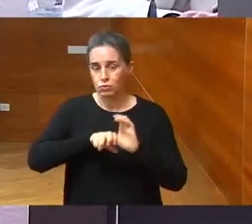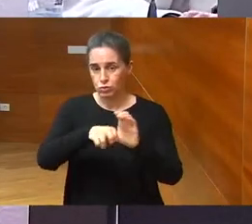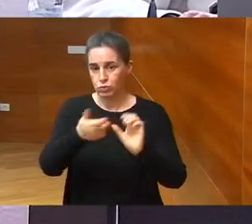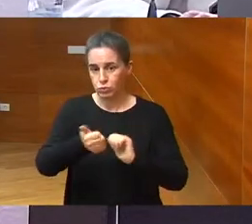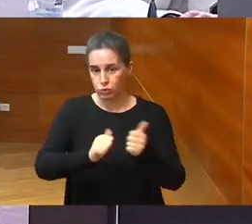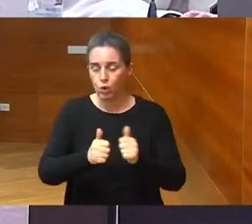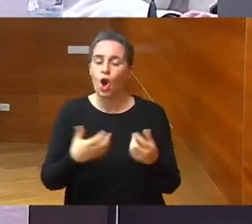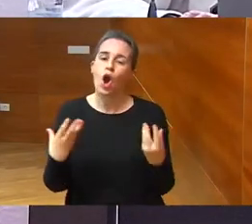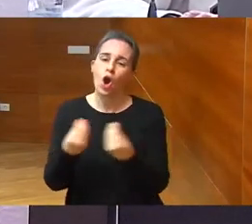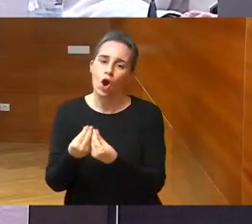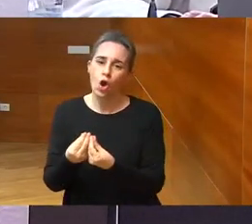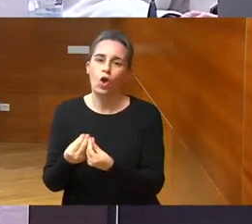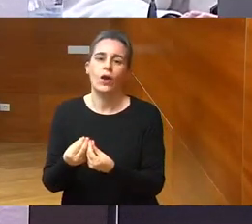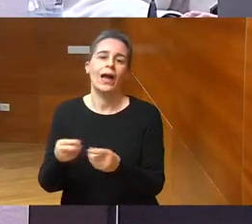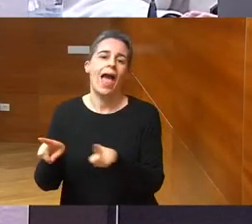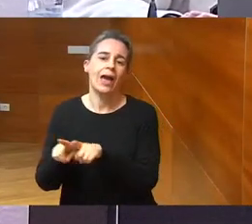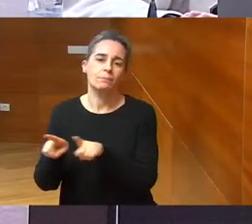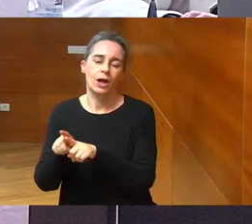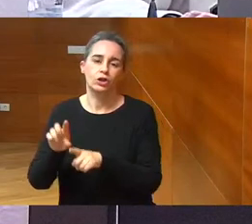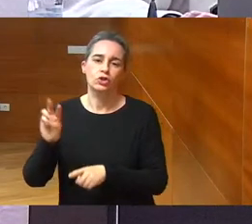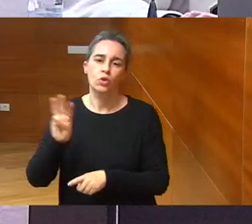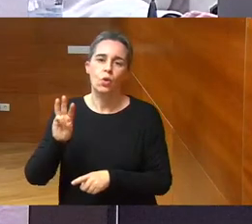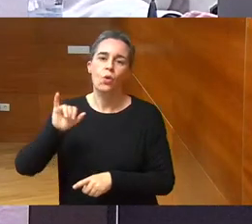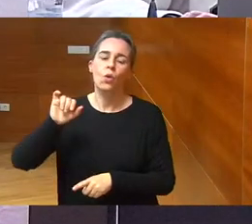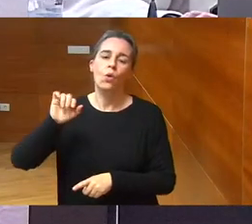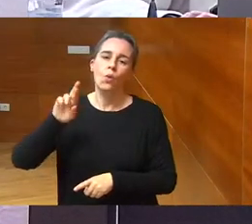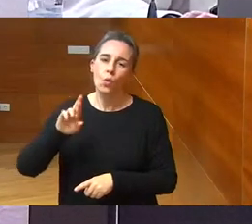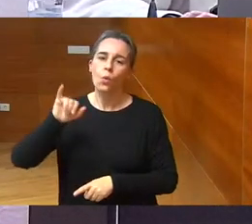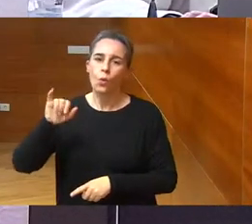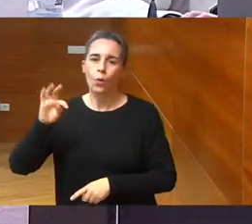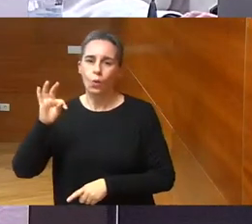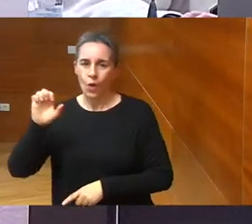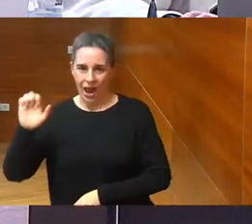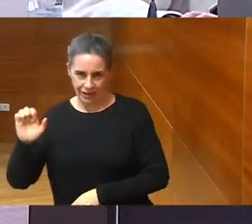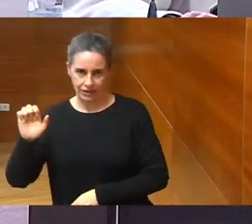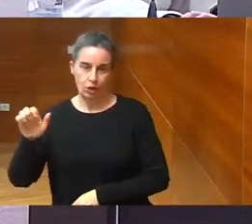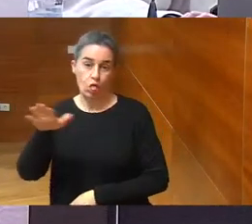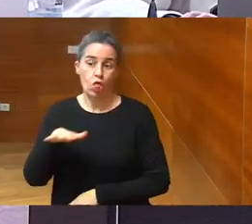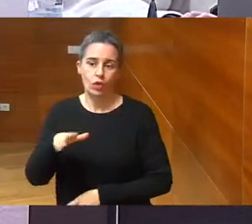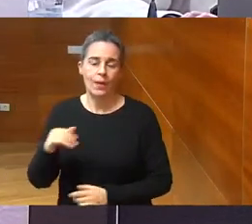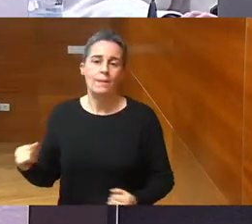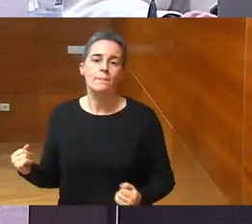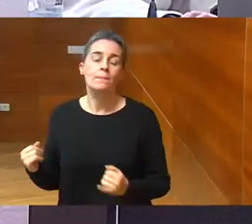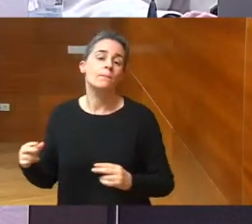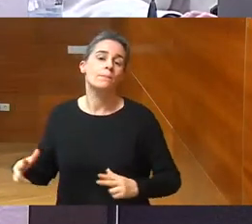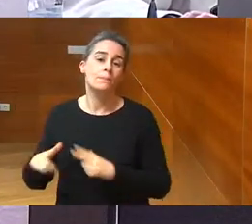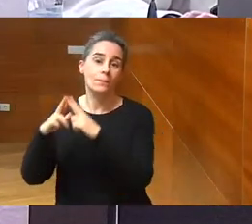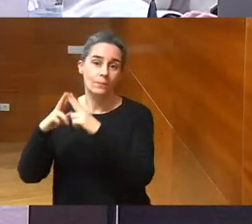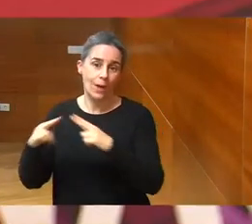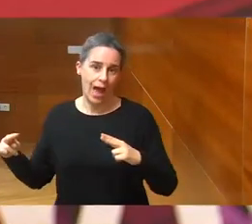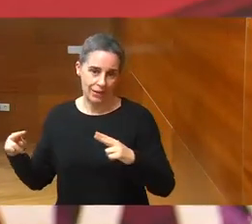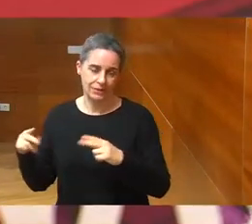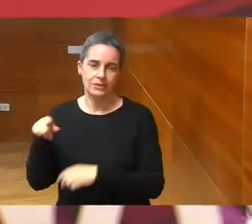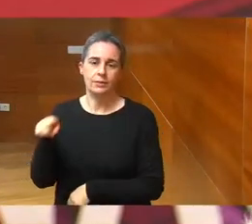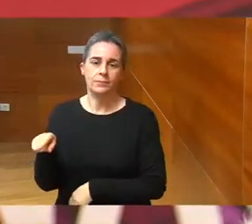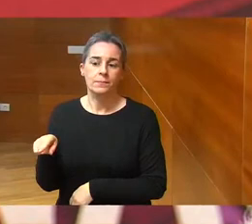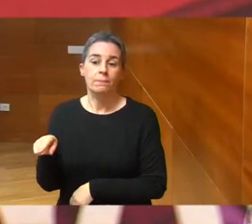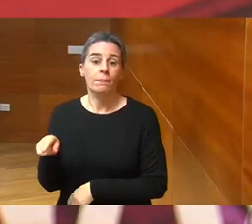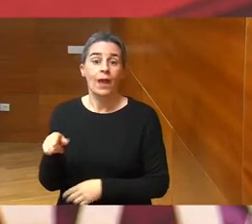un dos hermanos wright en París bueno como eran aviones los que eso podían ir dos personas